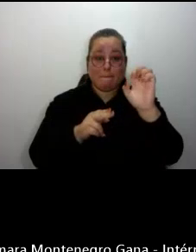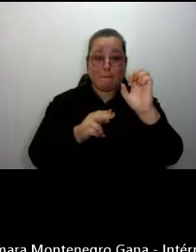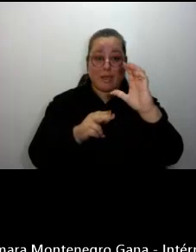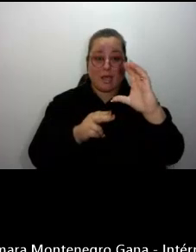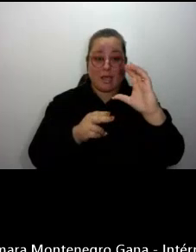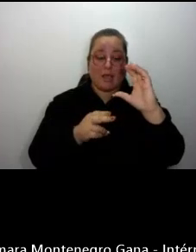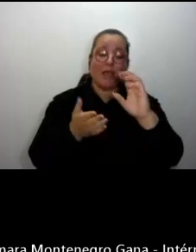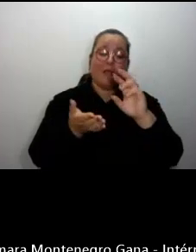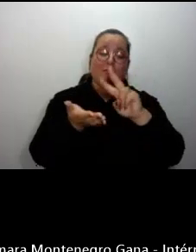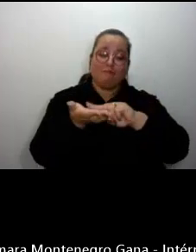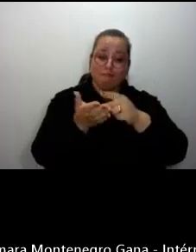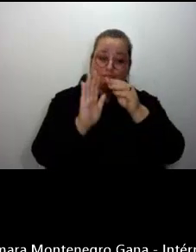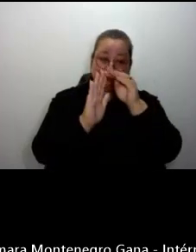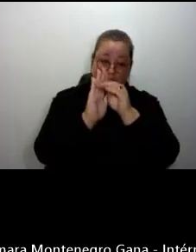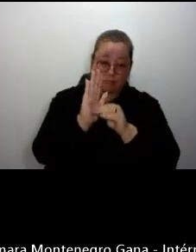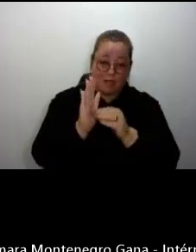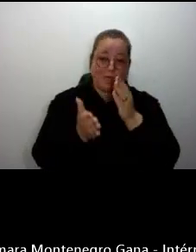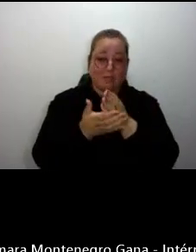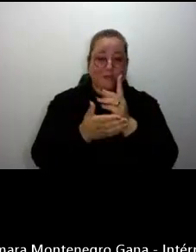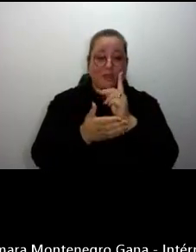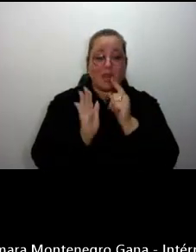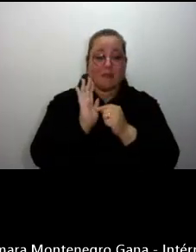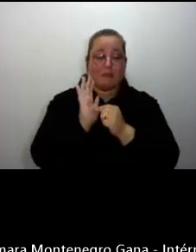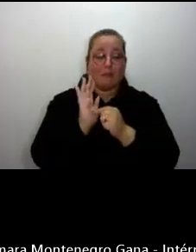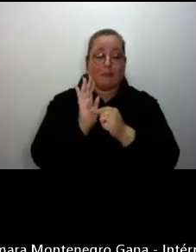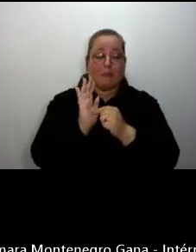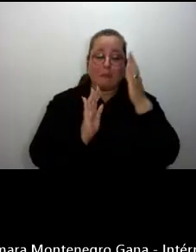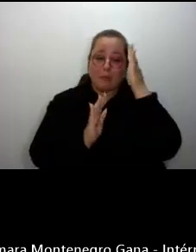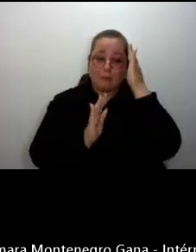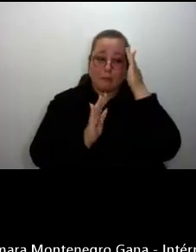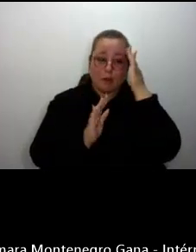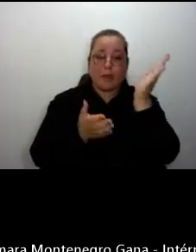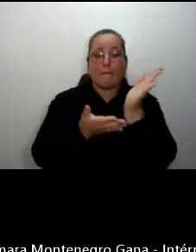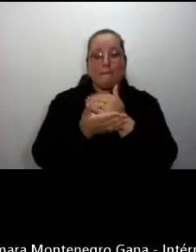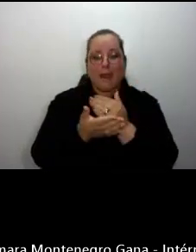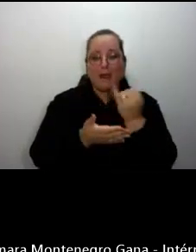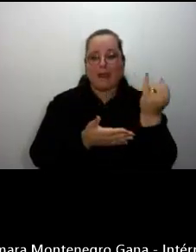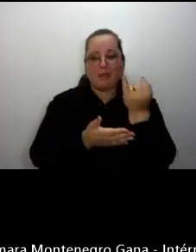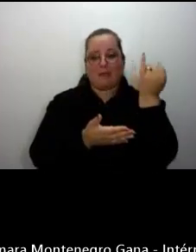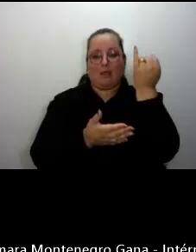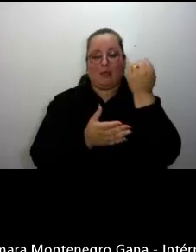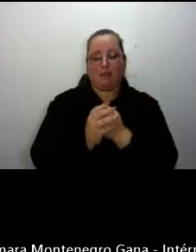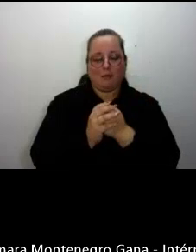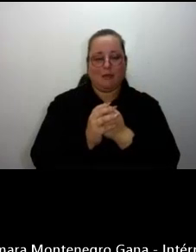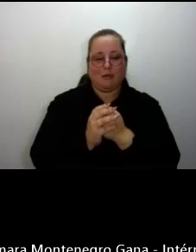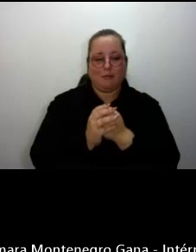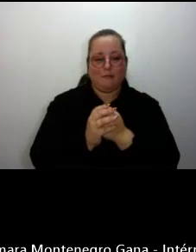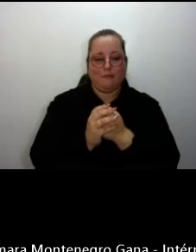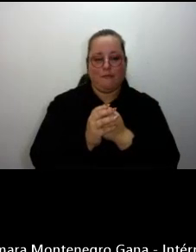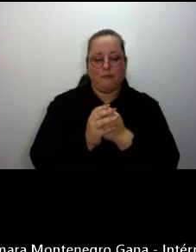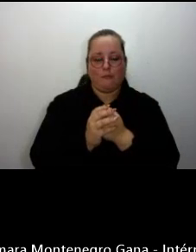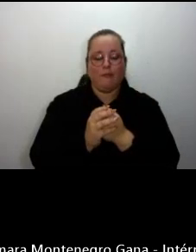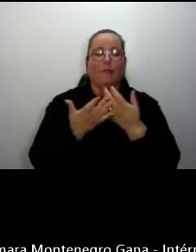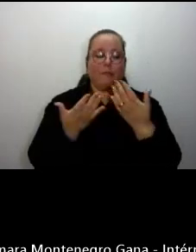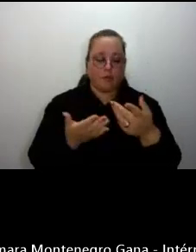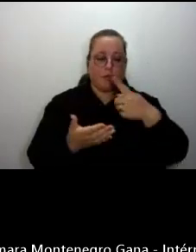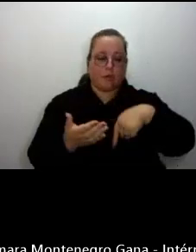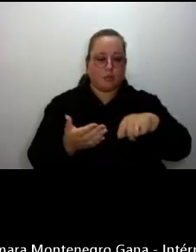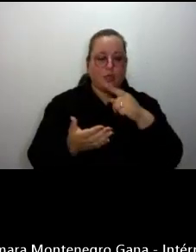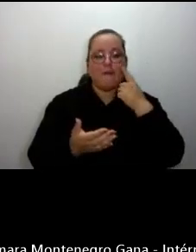conductual, debemos tener presente que, como lo habíamos dicho anteriormente, es un plan individual, ¿verdad? Entonces, por lo tanto, debemos considerar